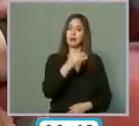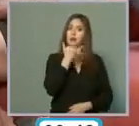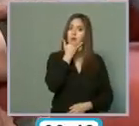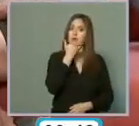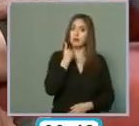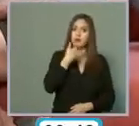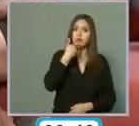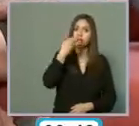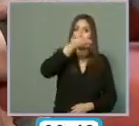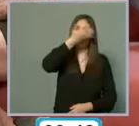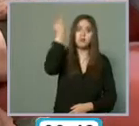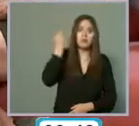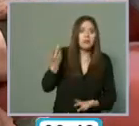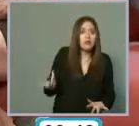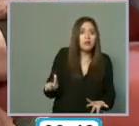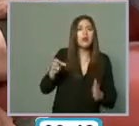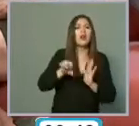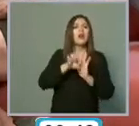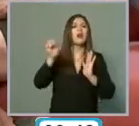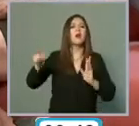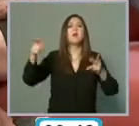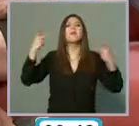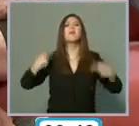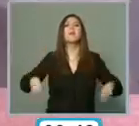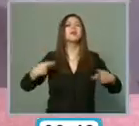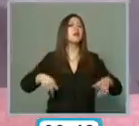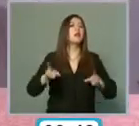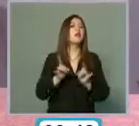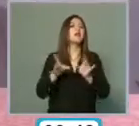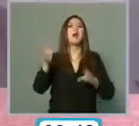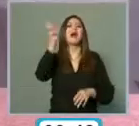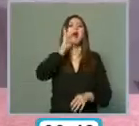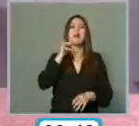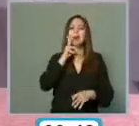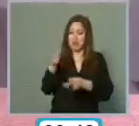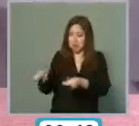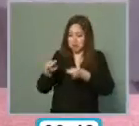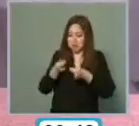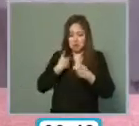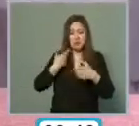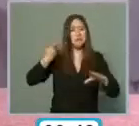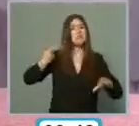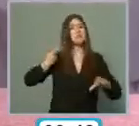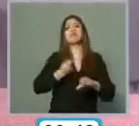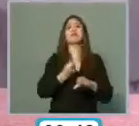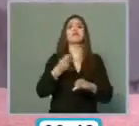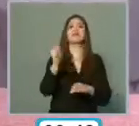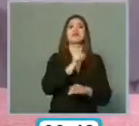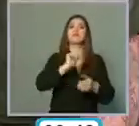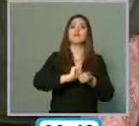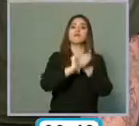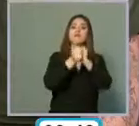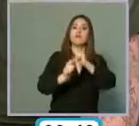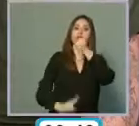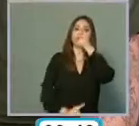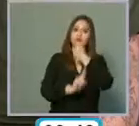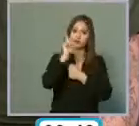quien va a inyectar así a las buenas, pues sí corre un riesgo